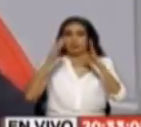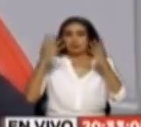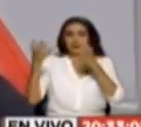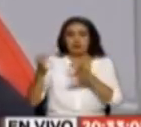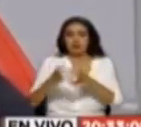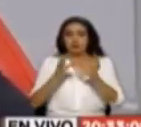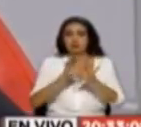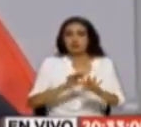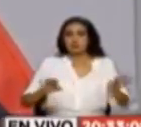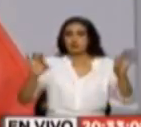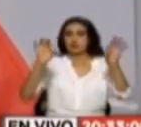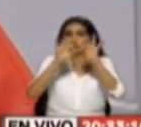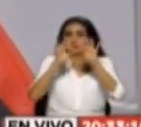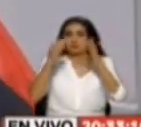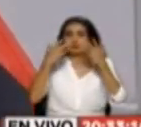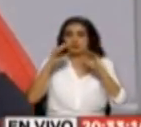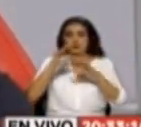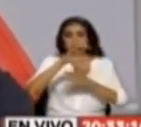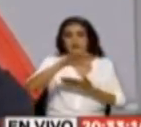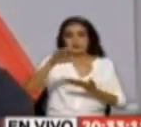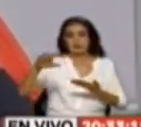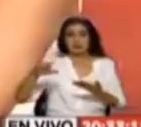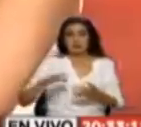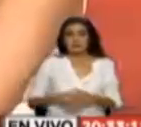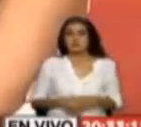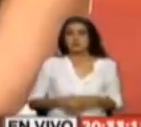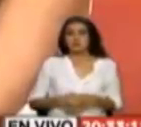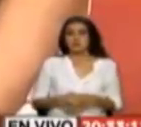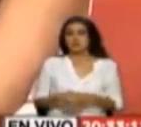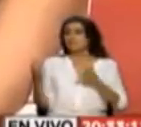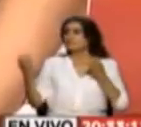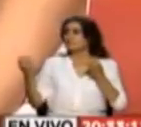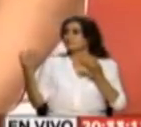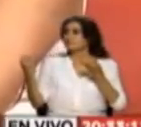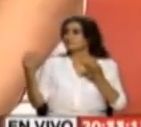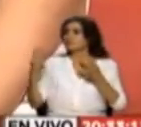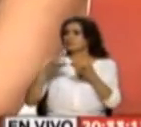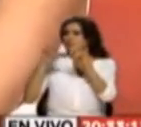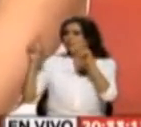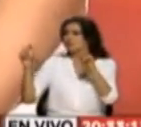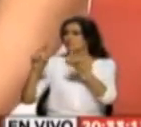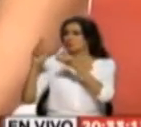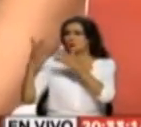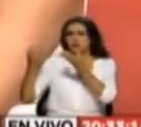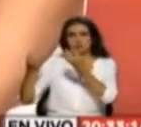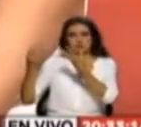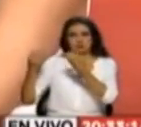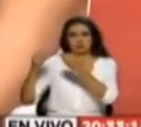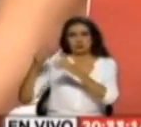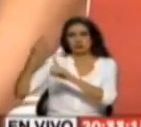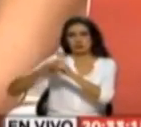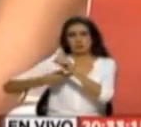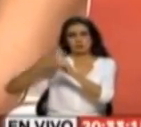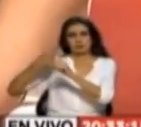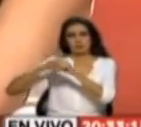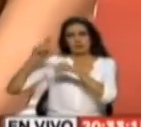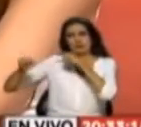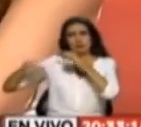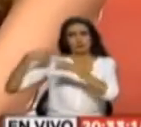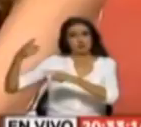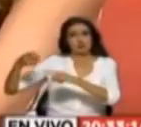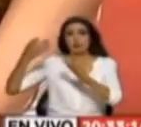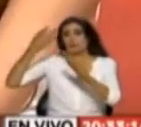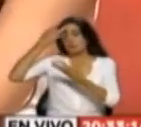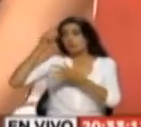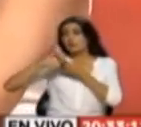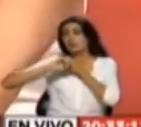son fundamentales para el desarrollo de las provincias. Muchos se preguntan también qué va a suceder en los próximos meses. Se han dado anuncios